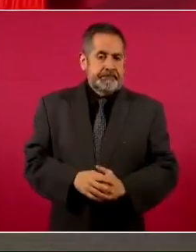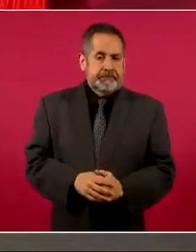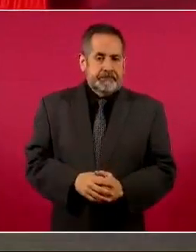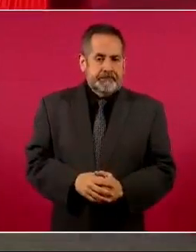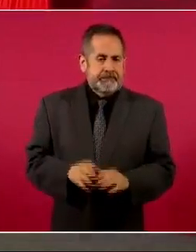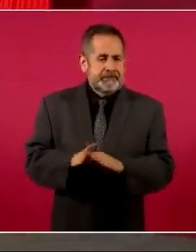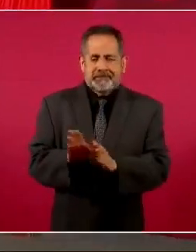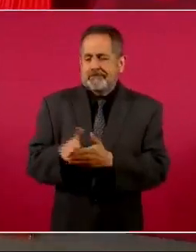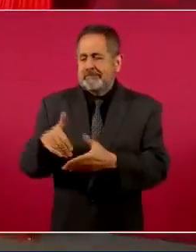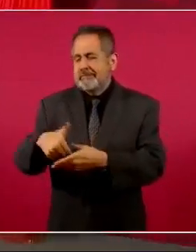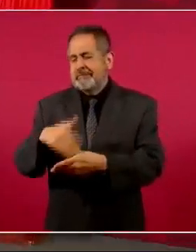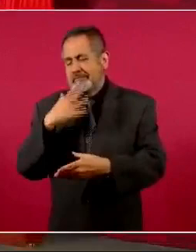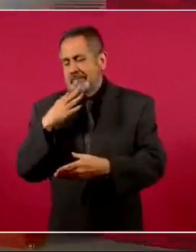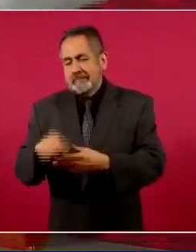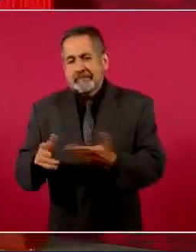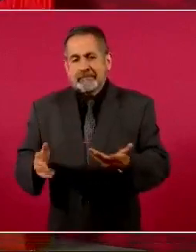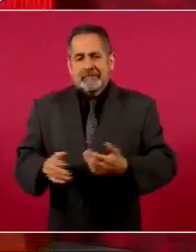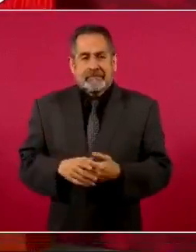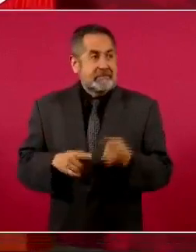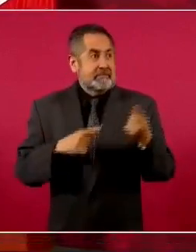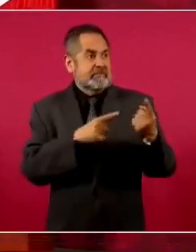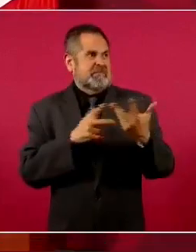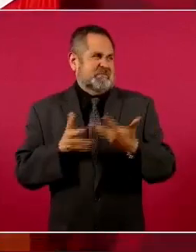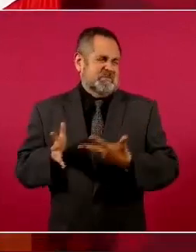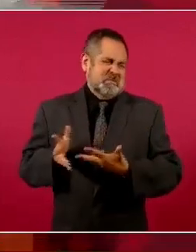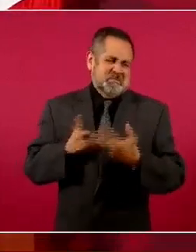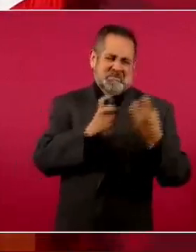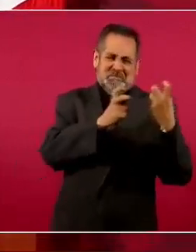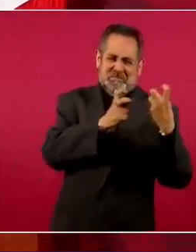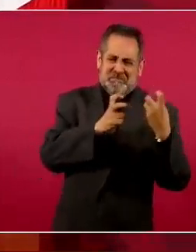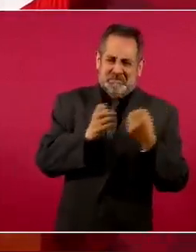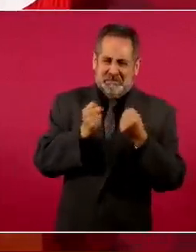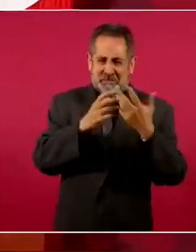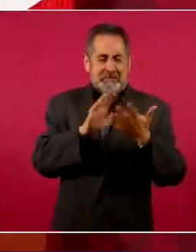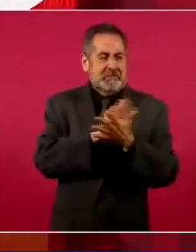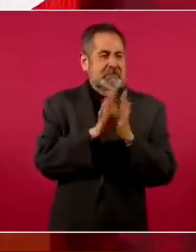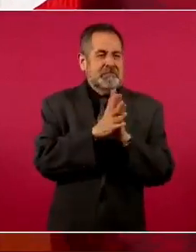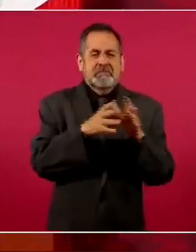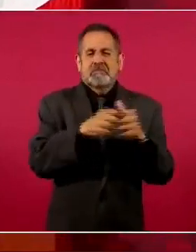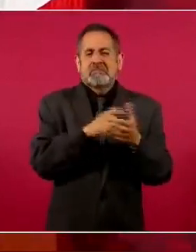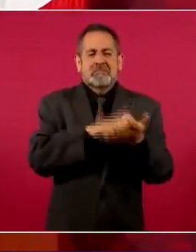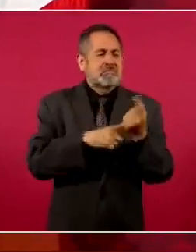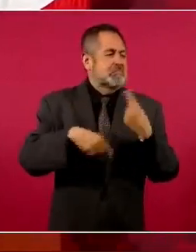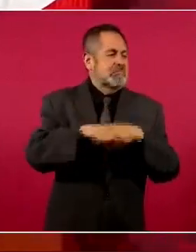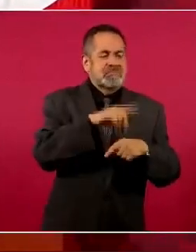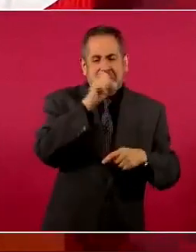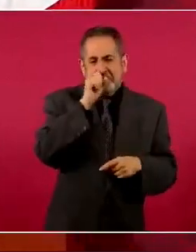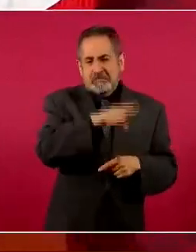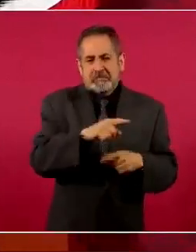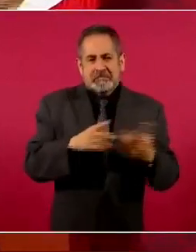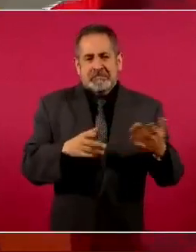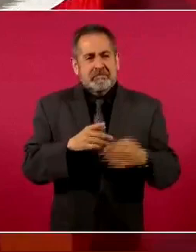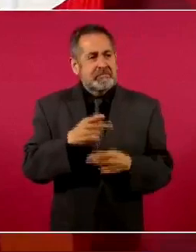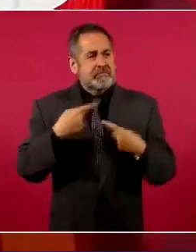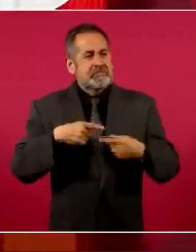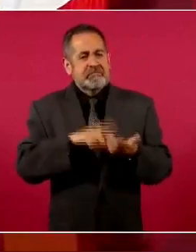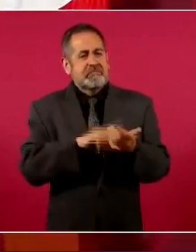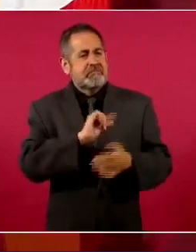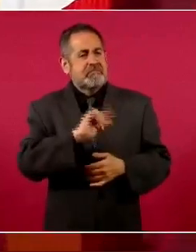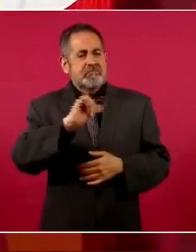¿Qué tiene que ver la cartera cuando se estaban robando con la complicidad de los